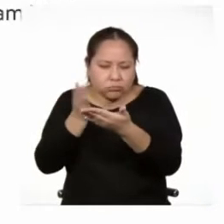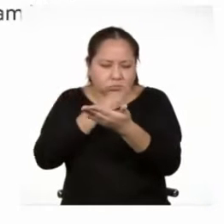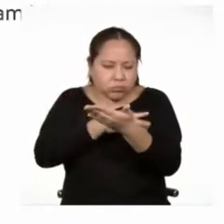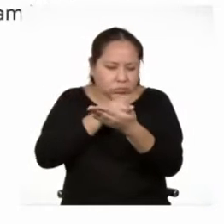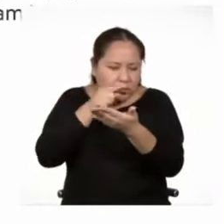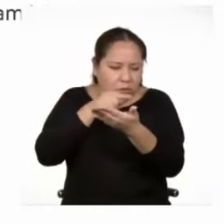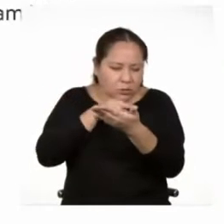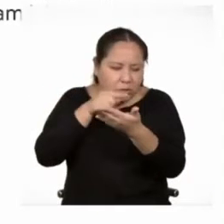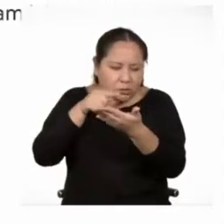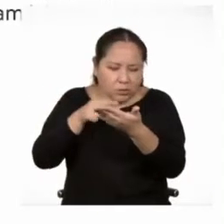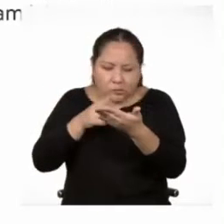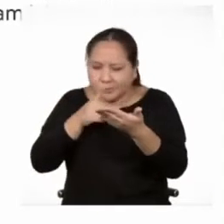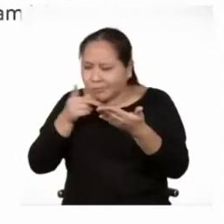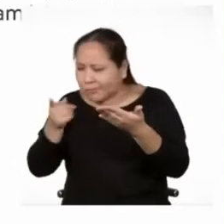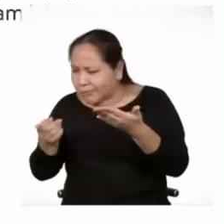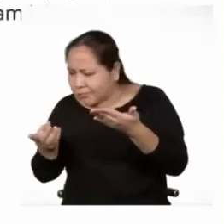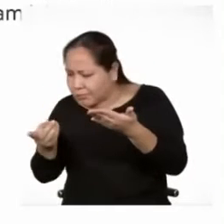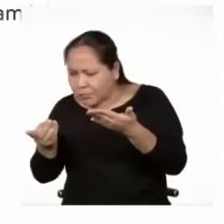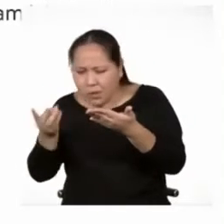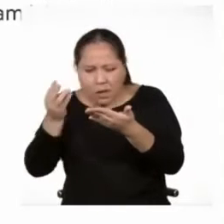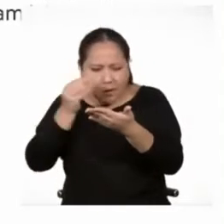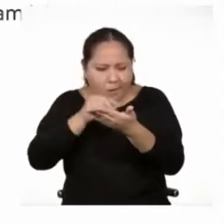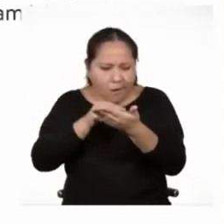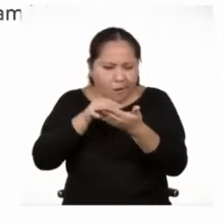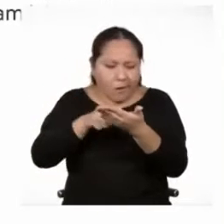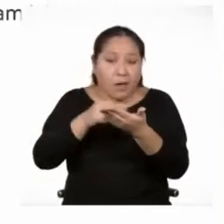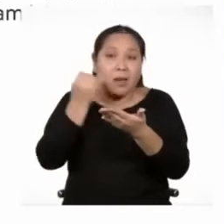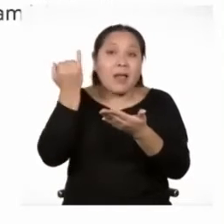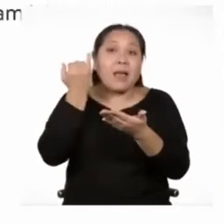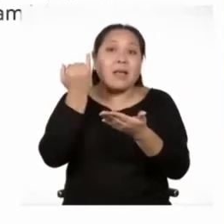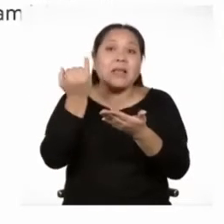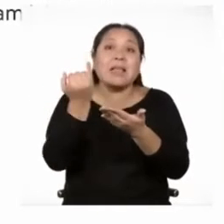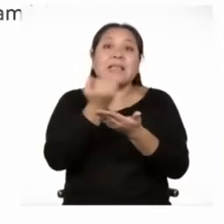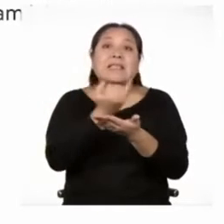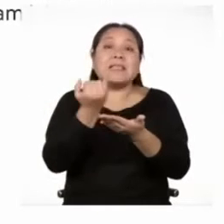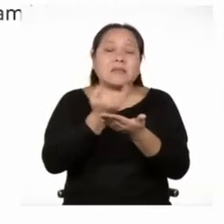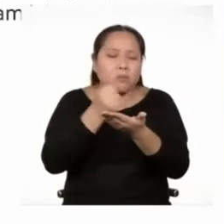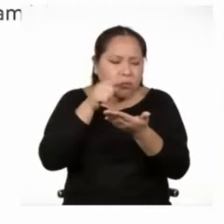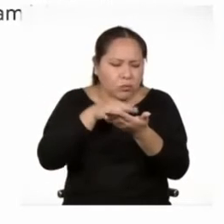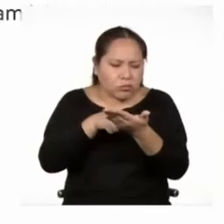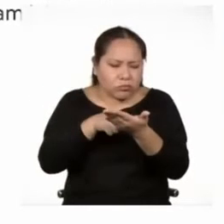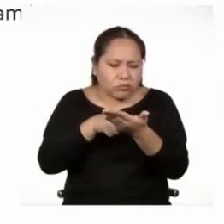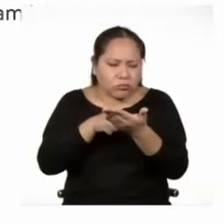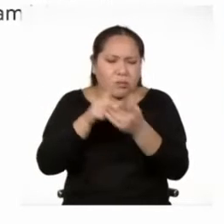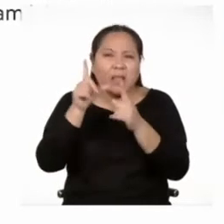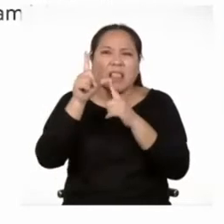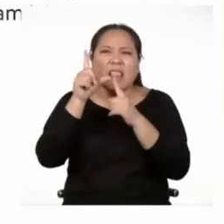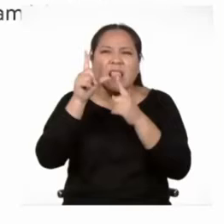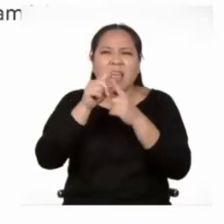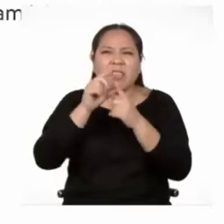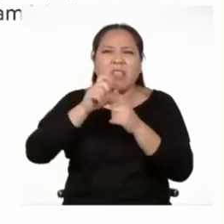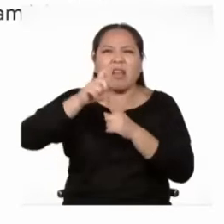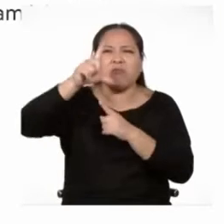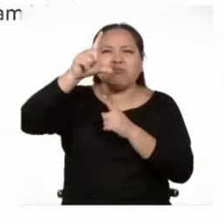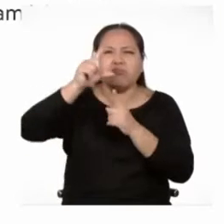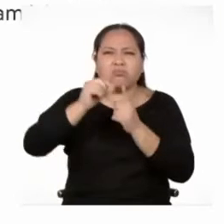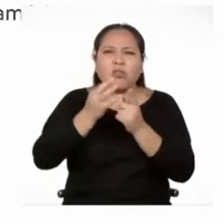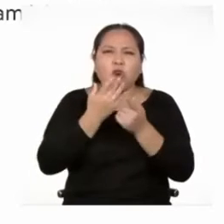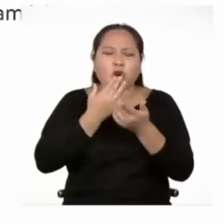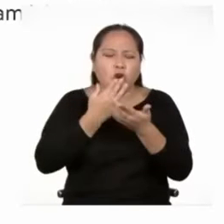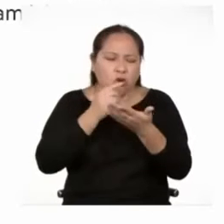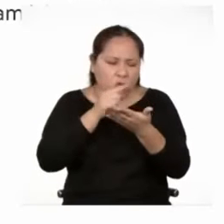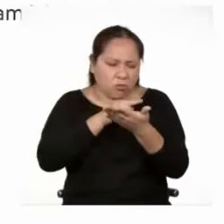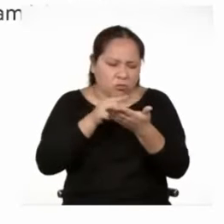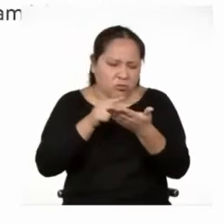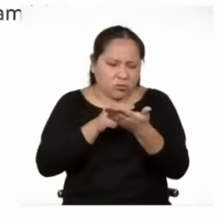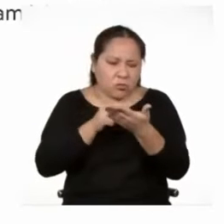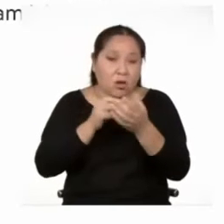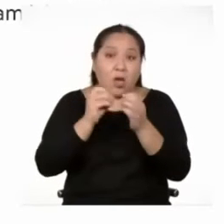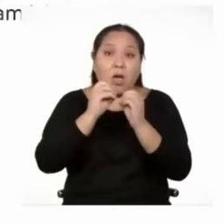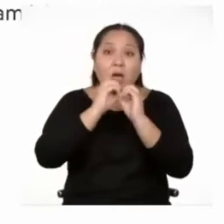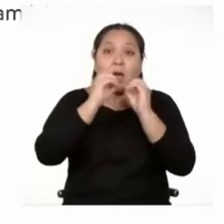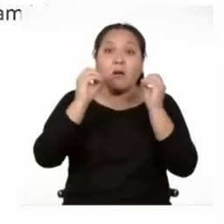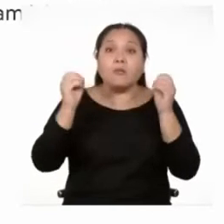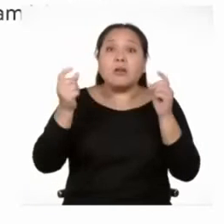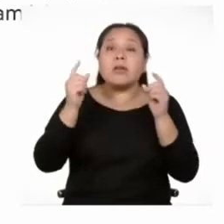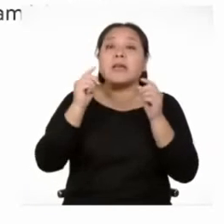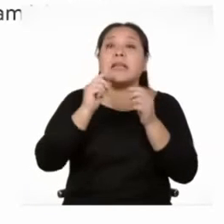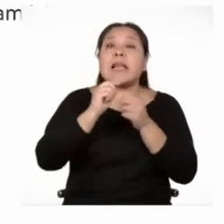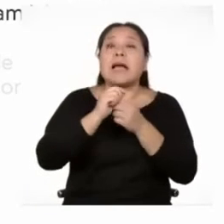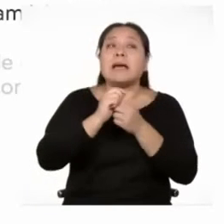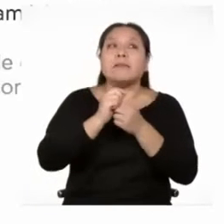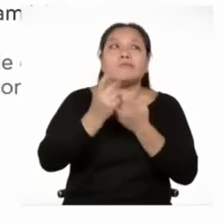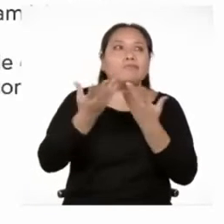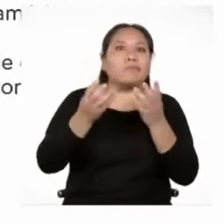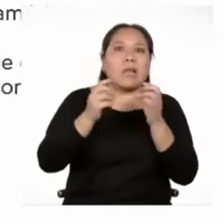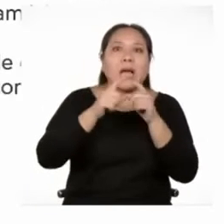nuevo la información que estás incluyendo, los gráficos e imágenes, el tipo, el tamaño y color de la letra, la ortografía y